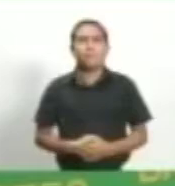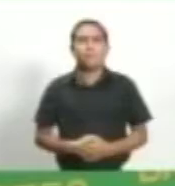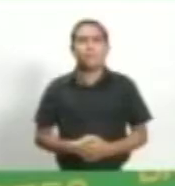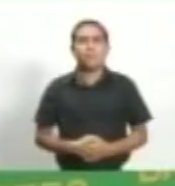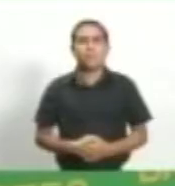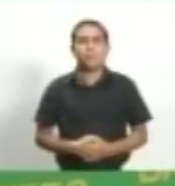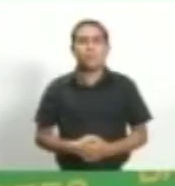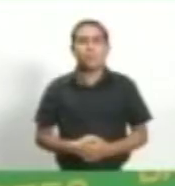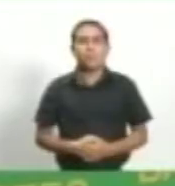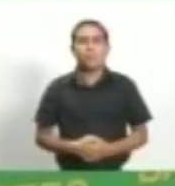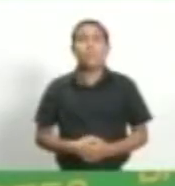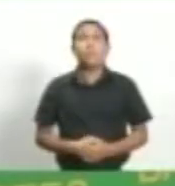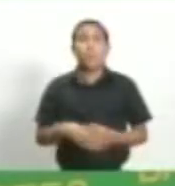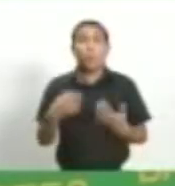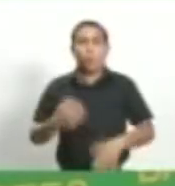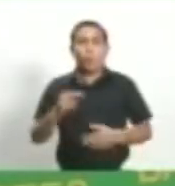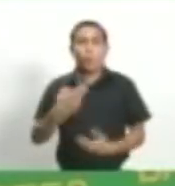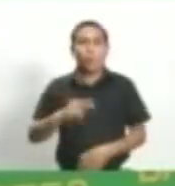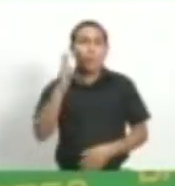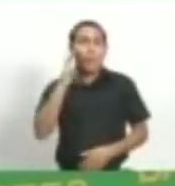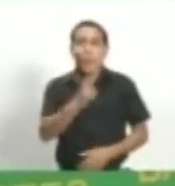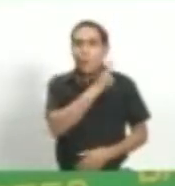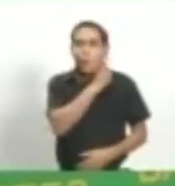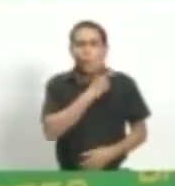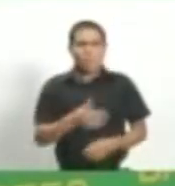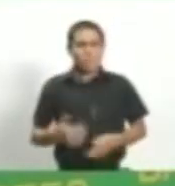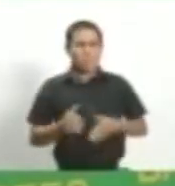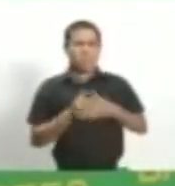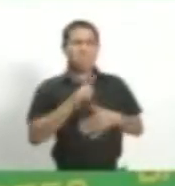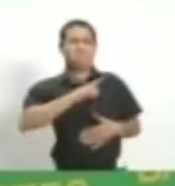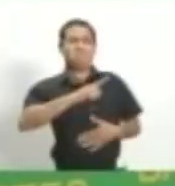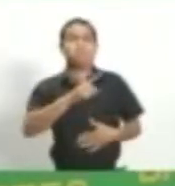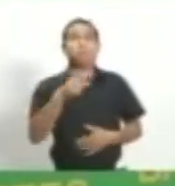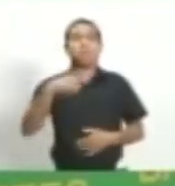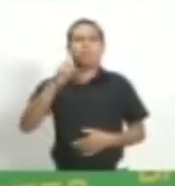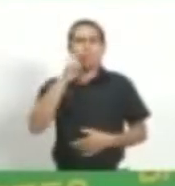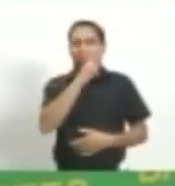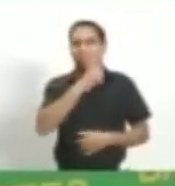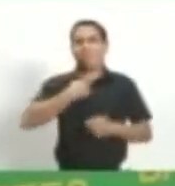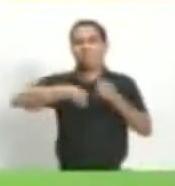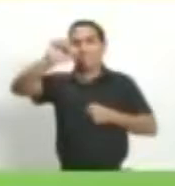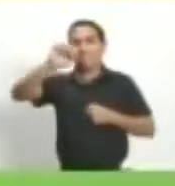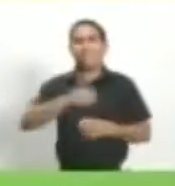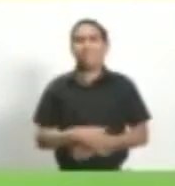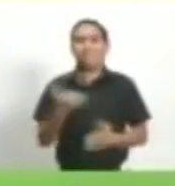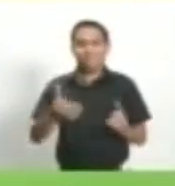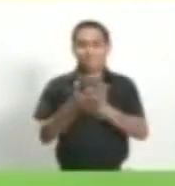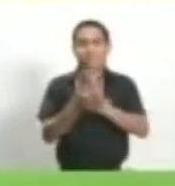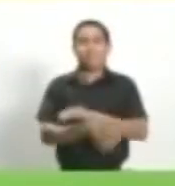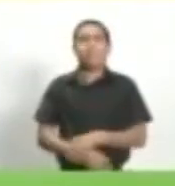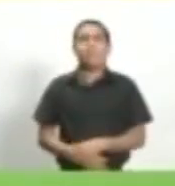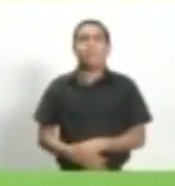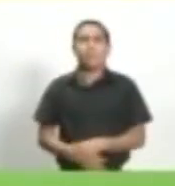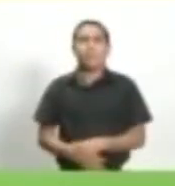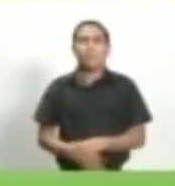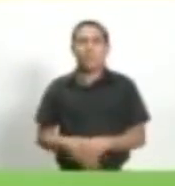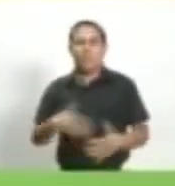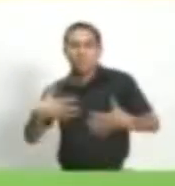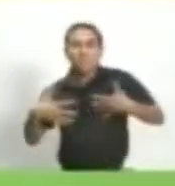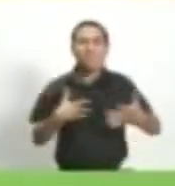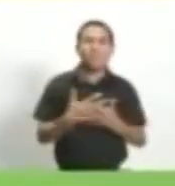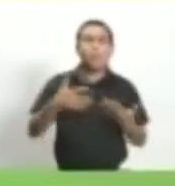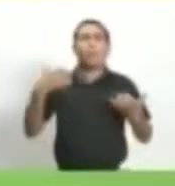Guiados por Cristiano, el Real Madrid tiene medio tiquete en la carne. Tengo toda la información. El mundo artístico está lleno de